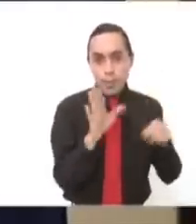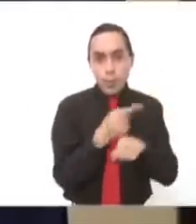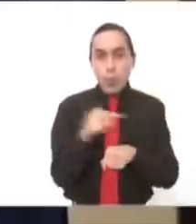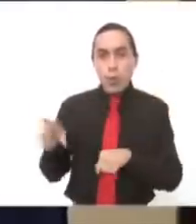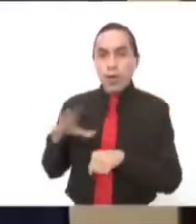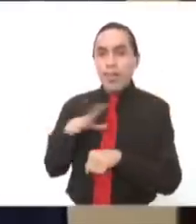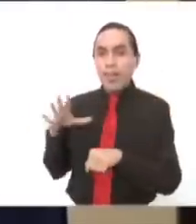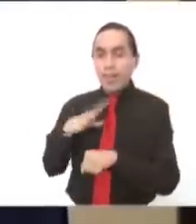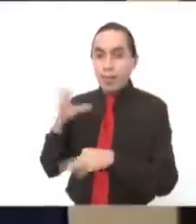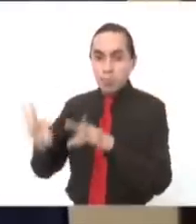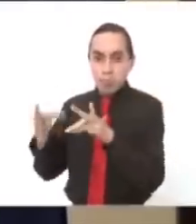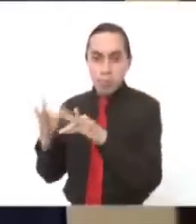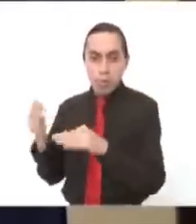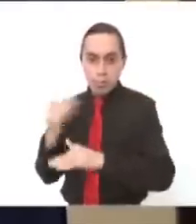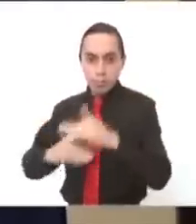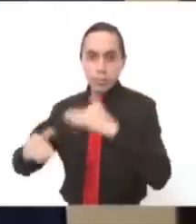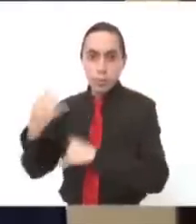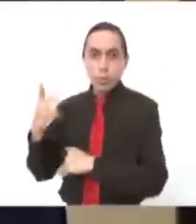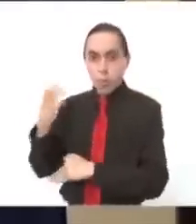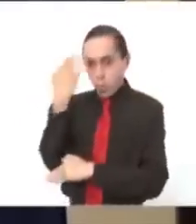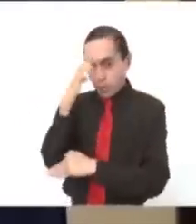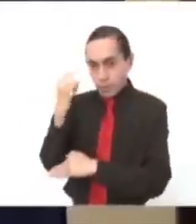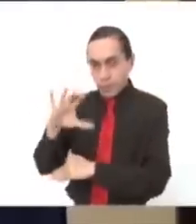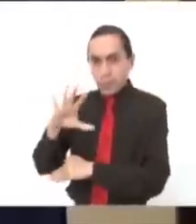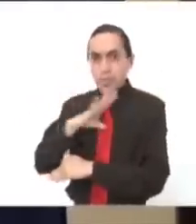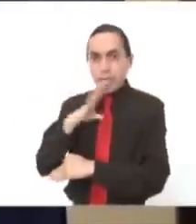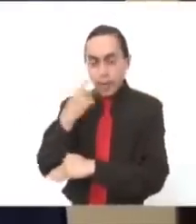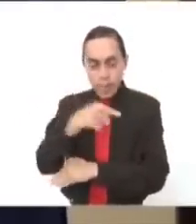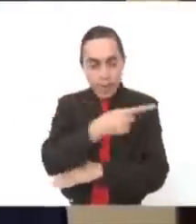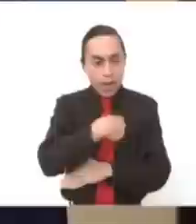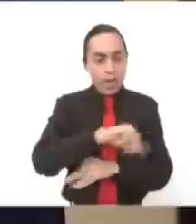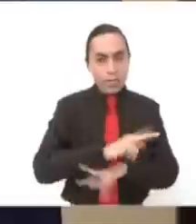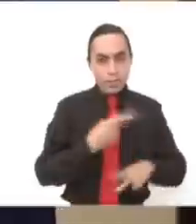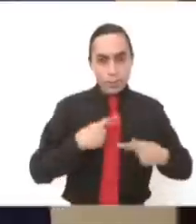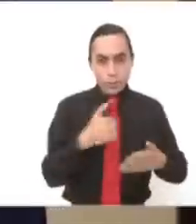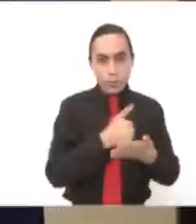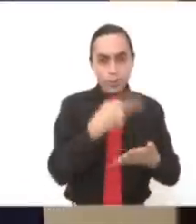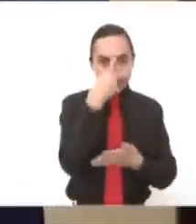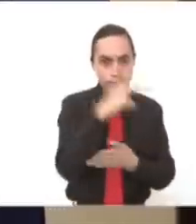vasta experiencia, beneficiando así a los ciudadanos de la Ciudad de México.